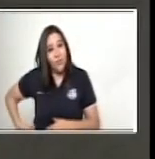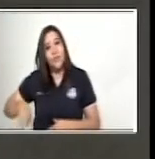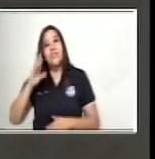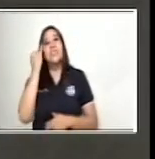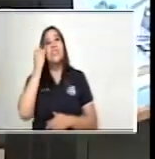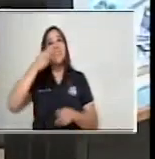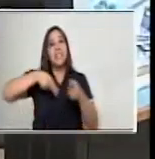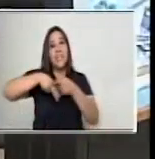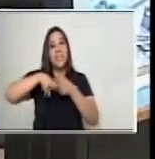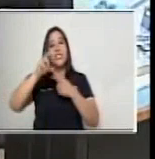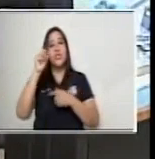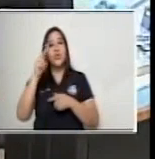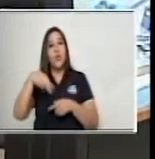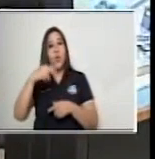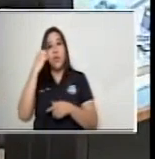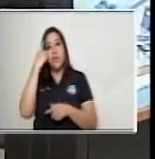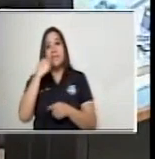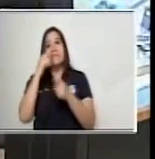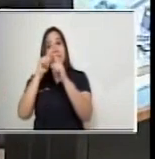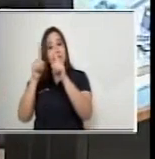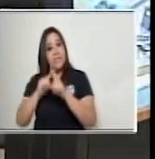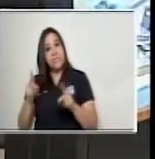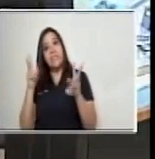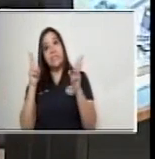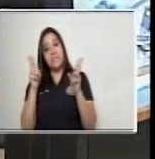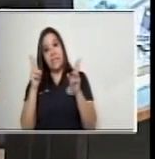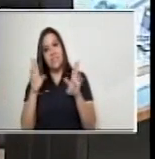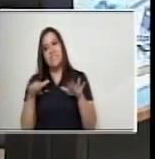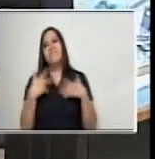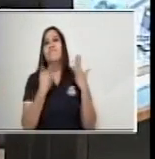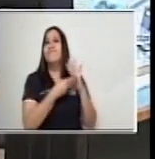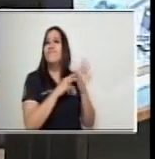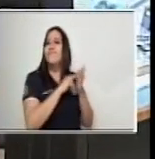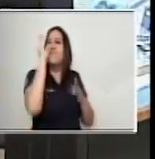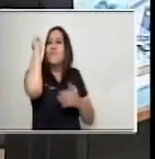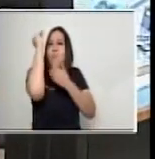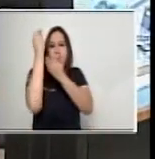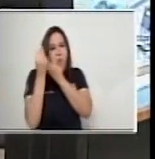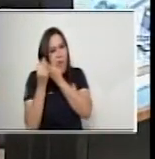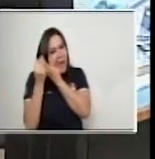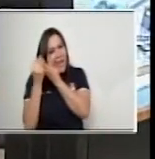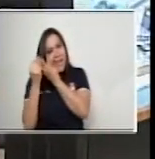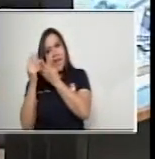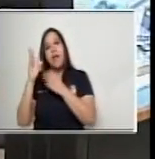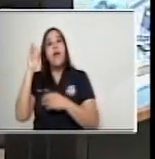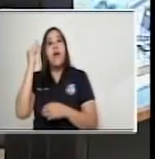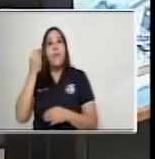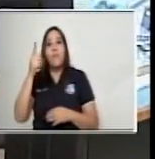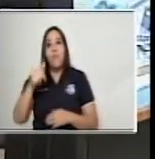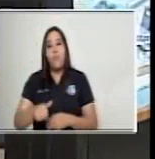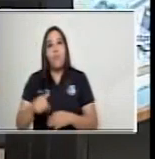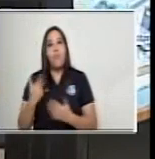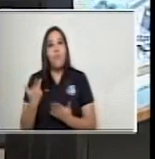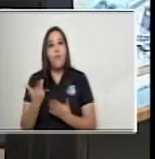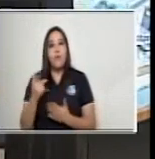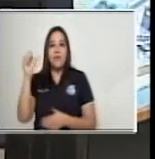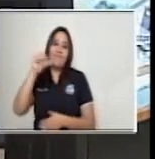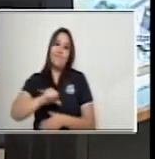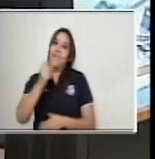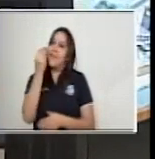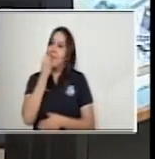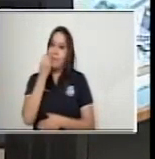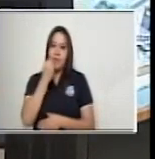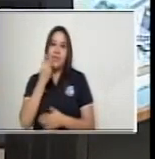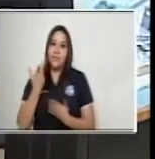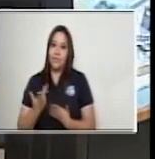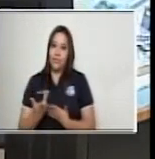cáncer. Esto se debe a los hábitos alimenticios dañinos que están adaptando las personas. Por